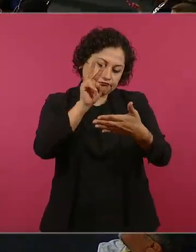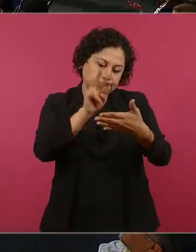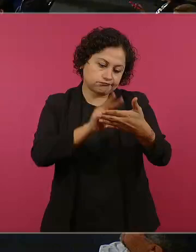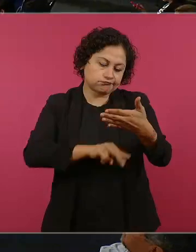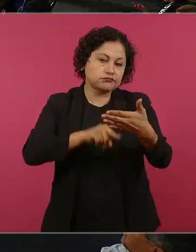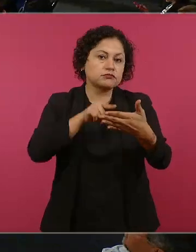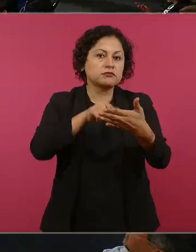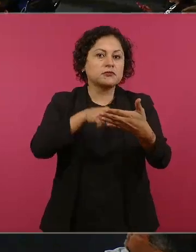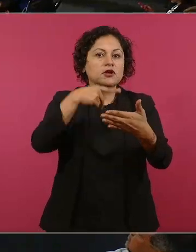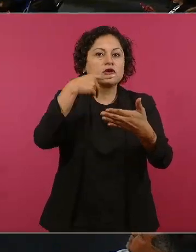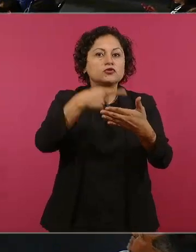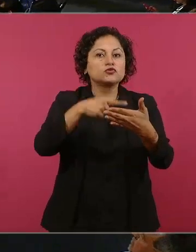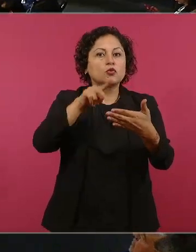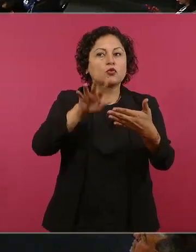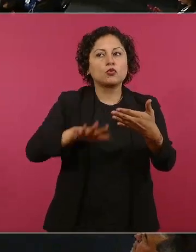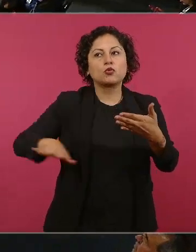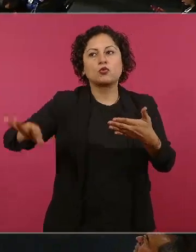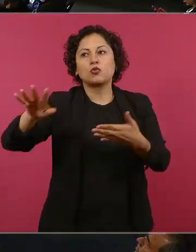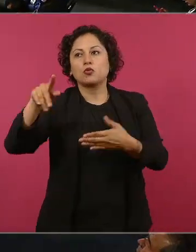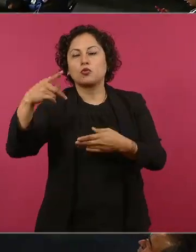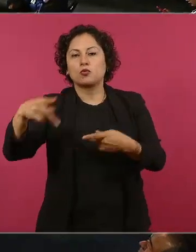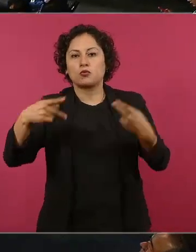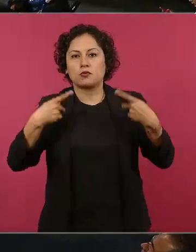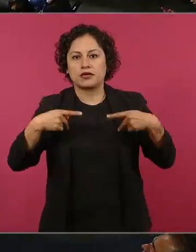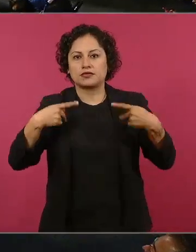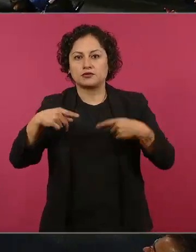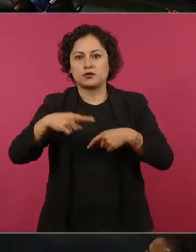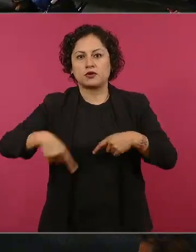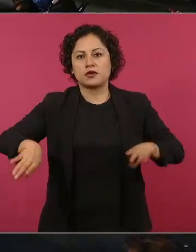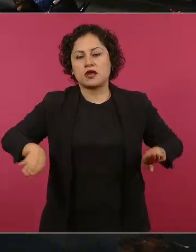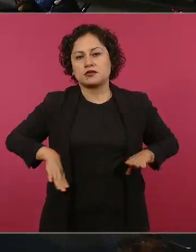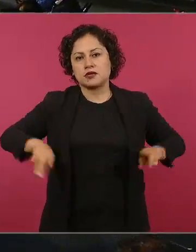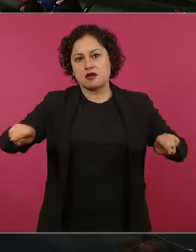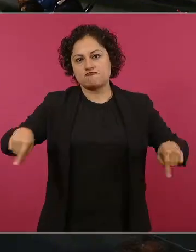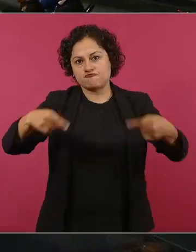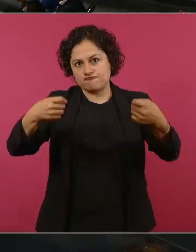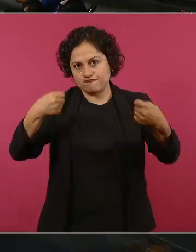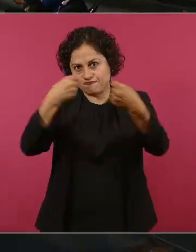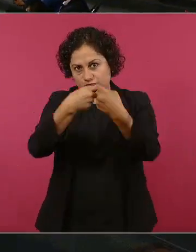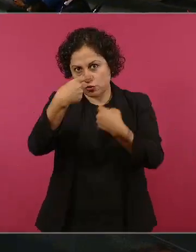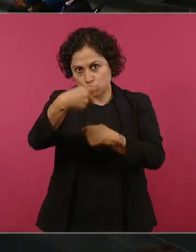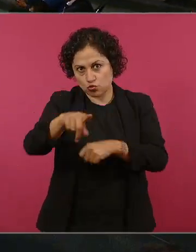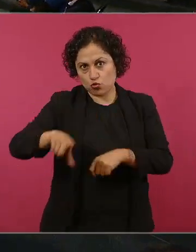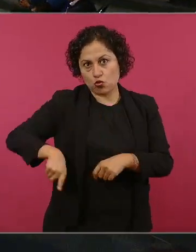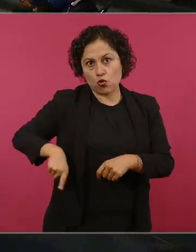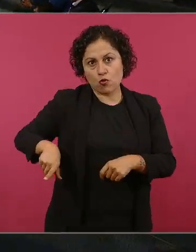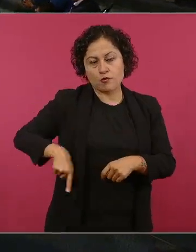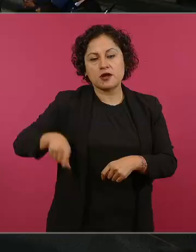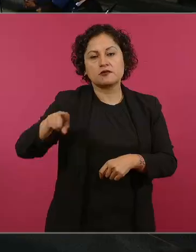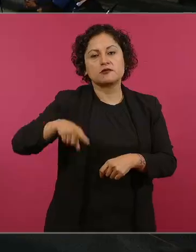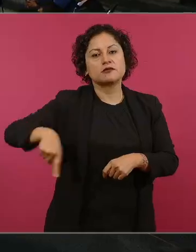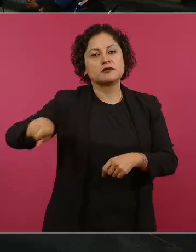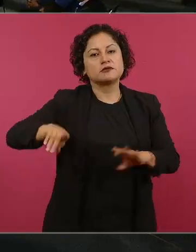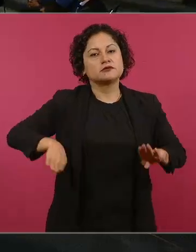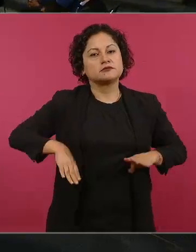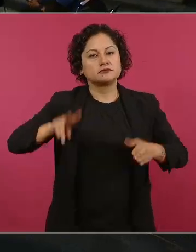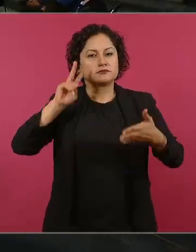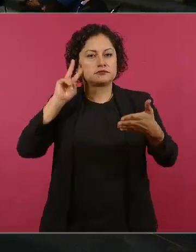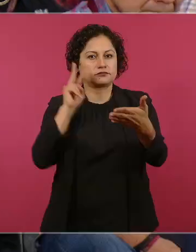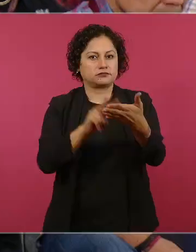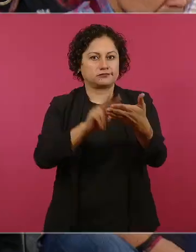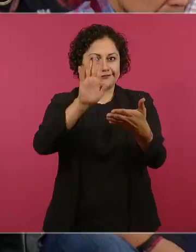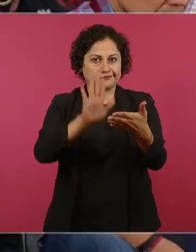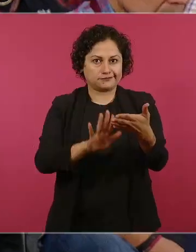tiene la oposición a su gobierno, estos sectores que sistemáticamente se han opuesto y que